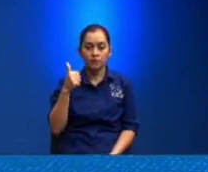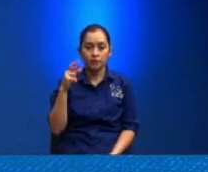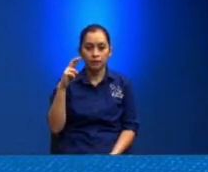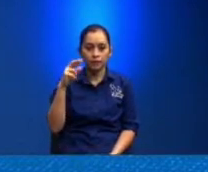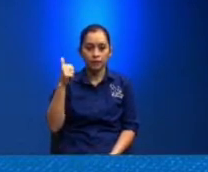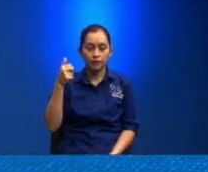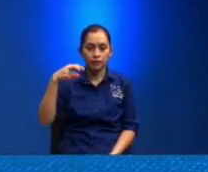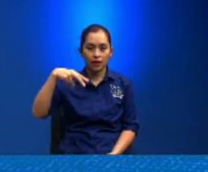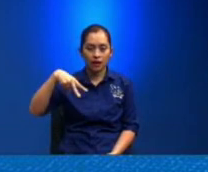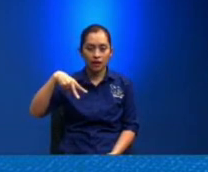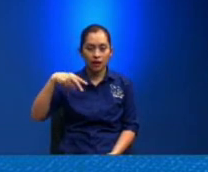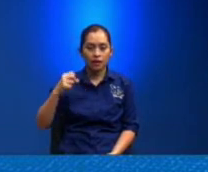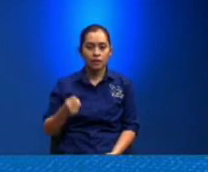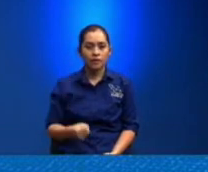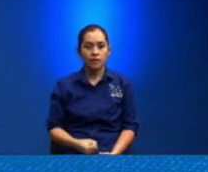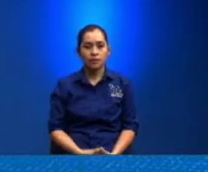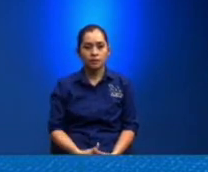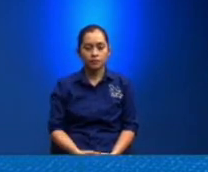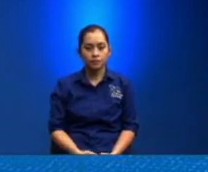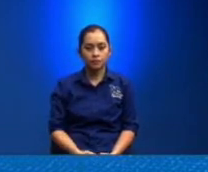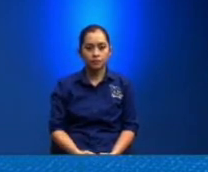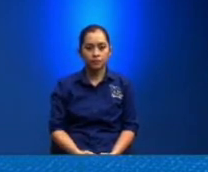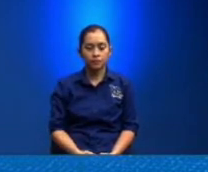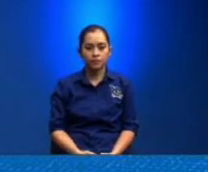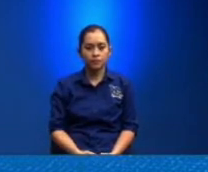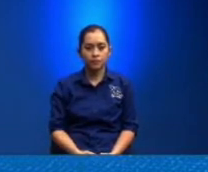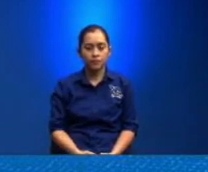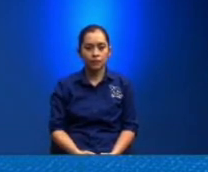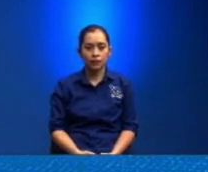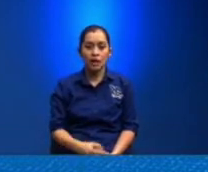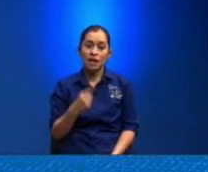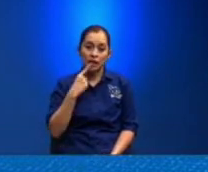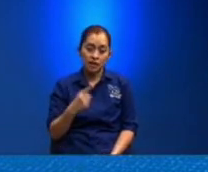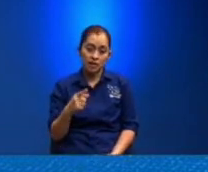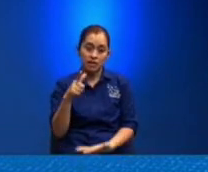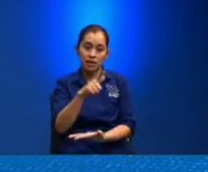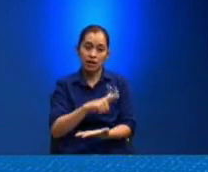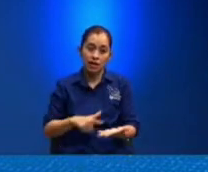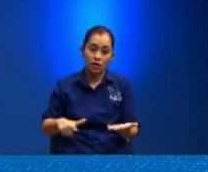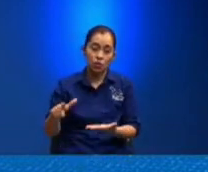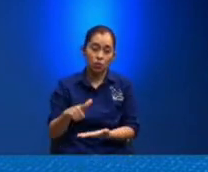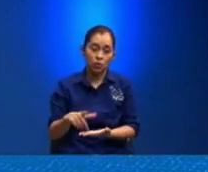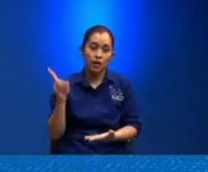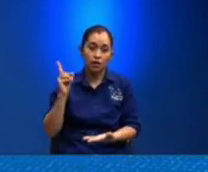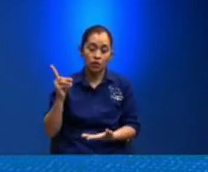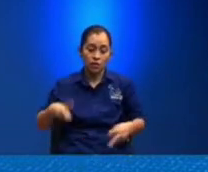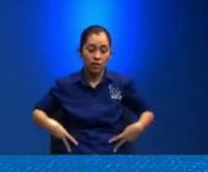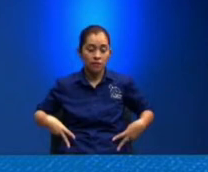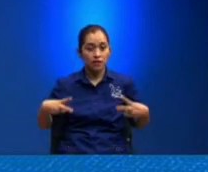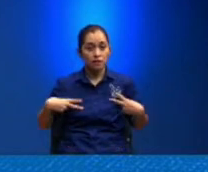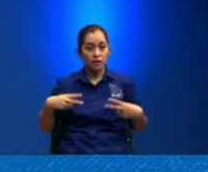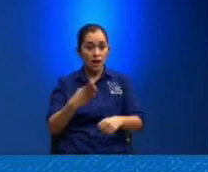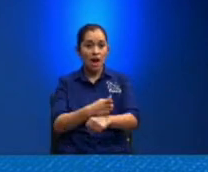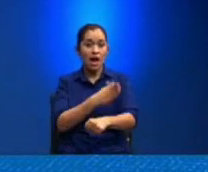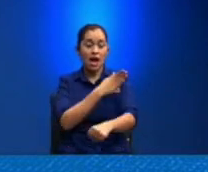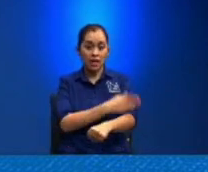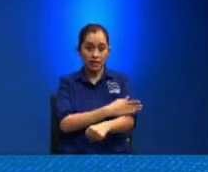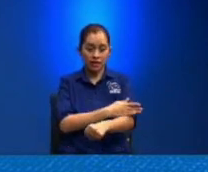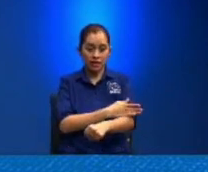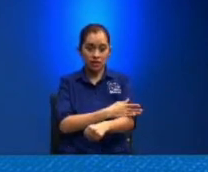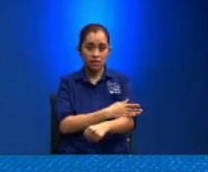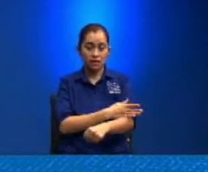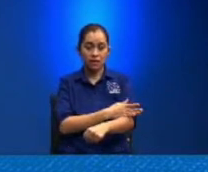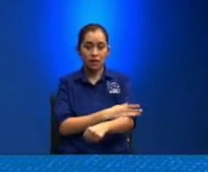872 dice que el lugar donde habitaba antes de arán era mesopotamia